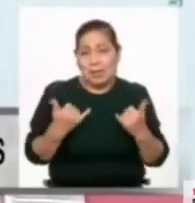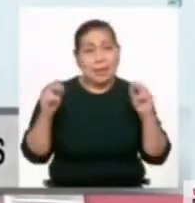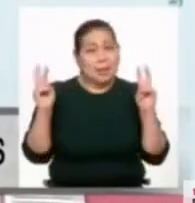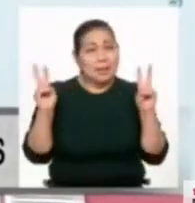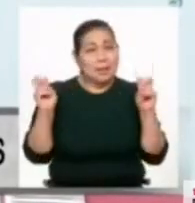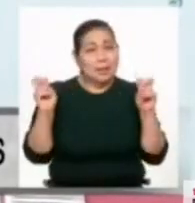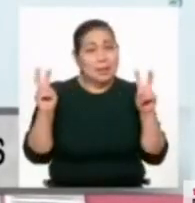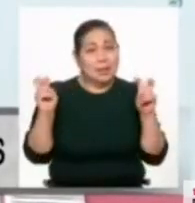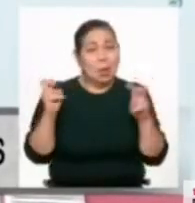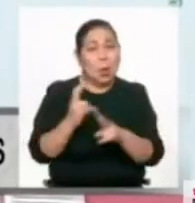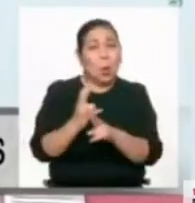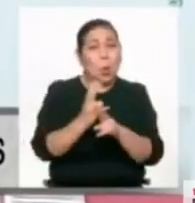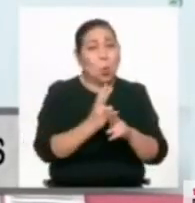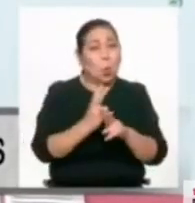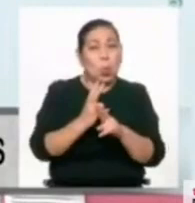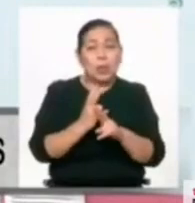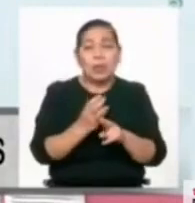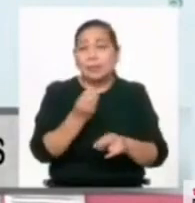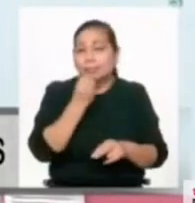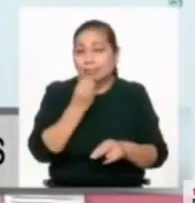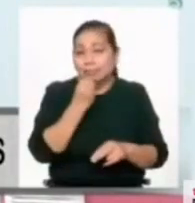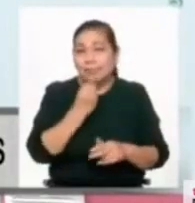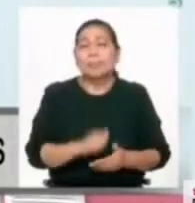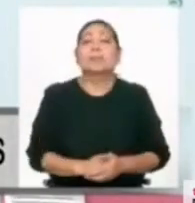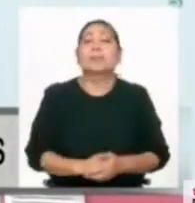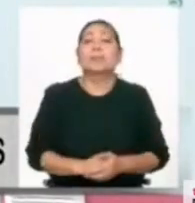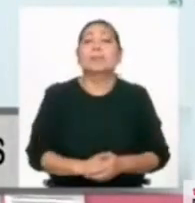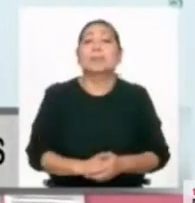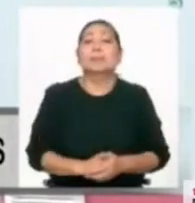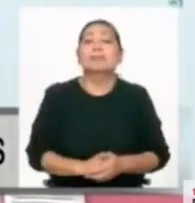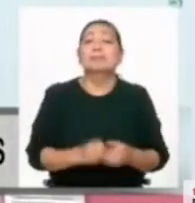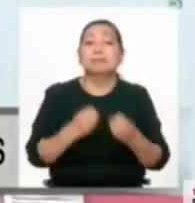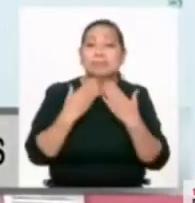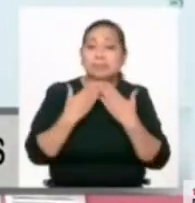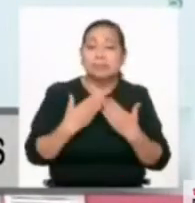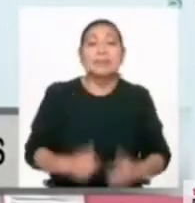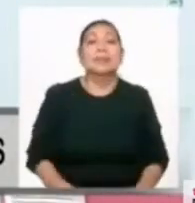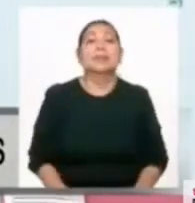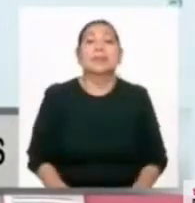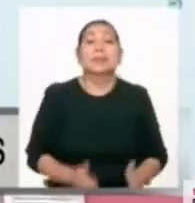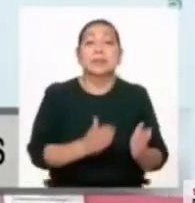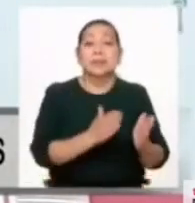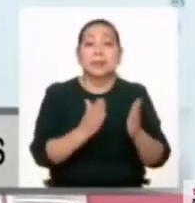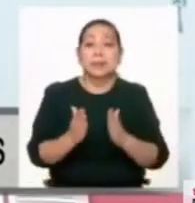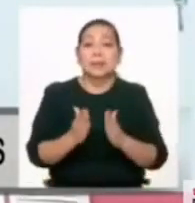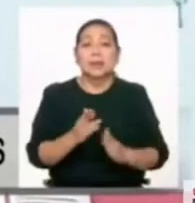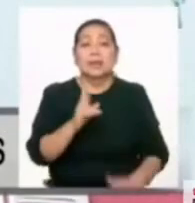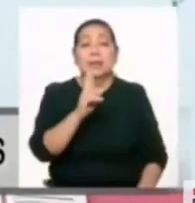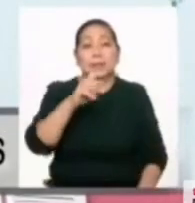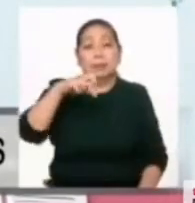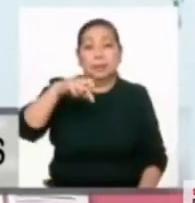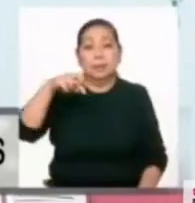ese tema de la seguridad alimentaria. Muchas gracias. A continuación, Diana Falcón, de